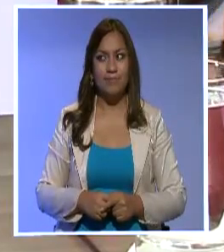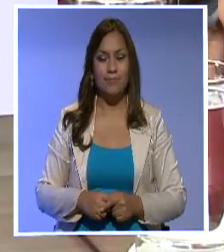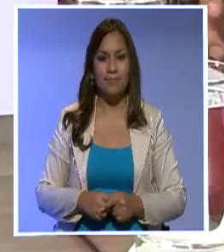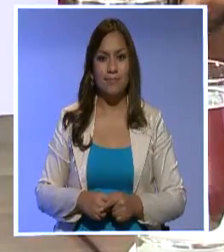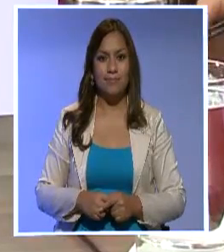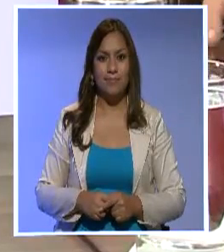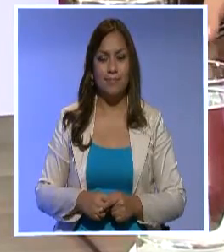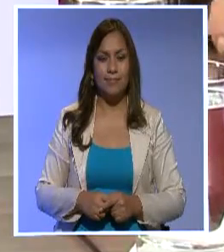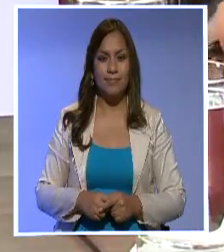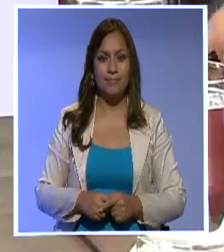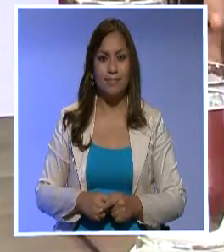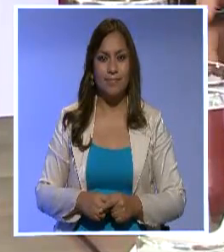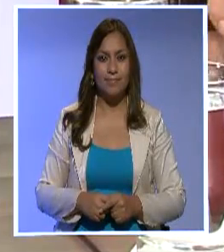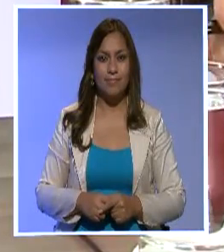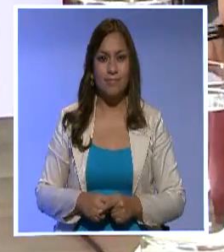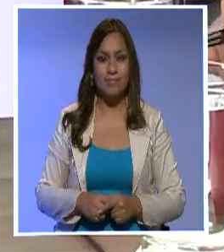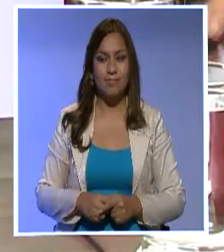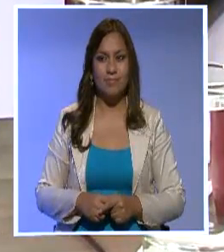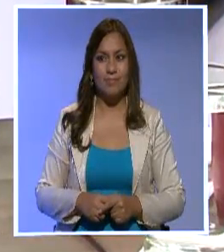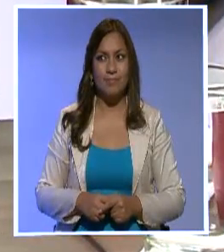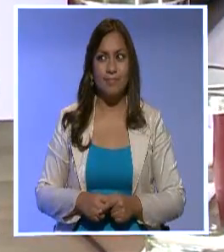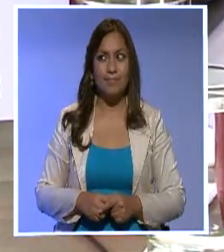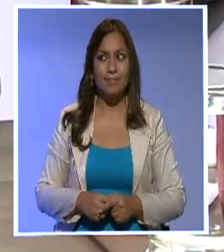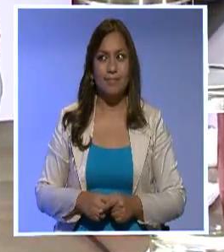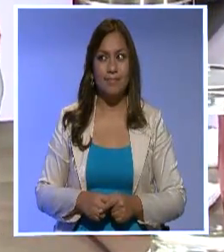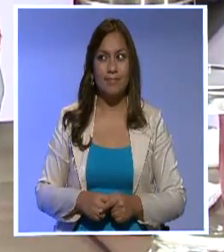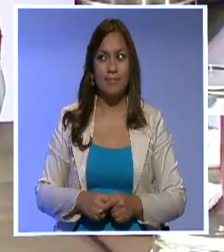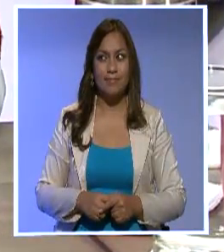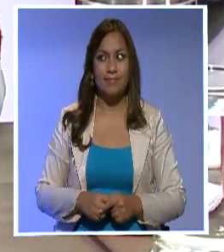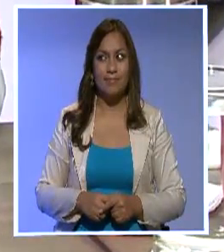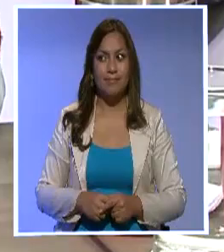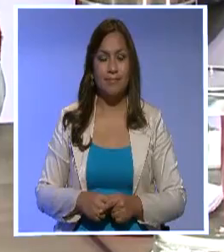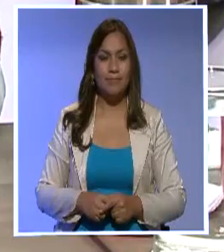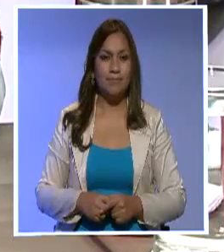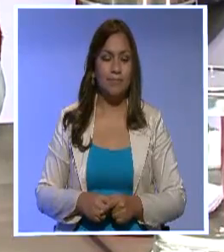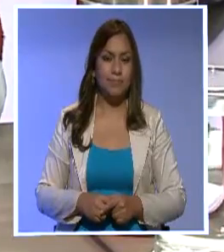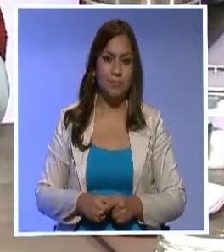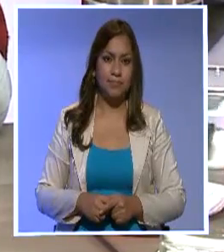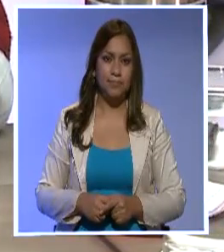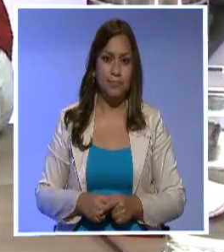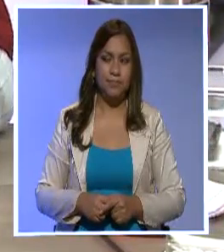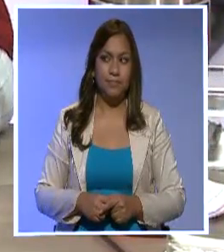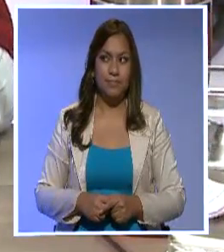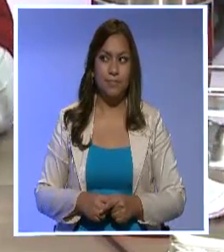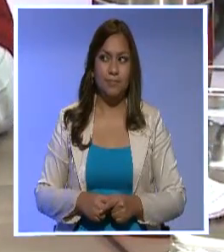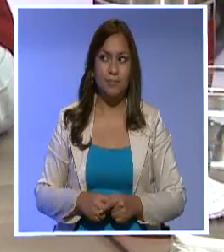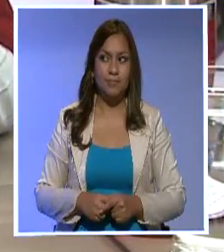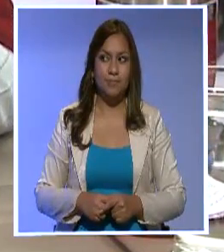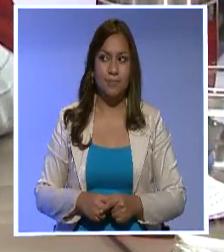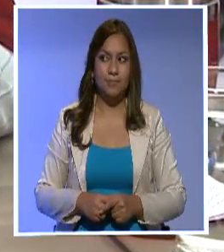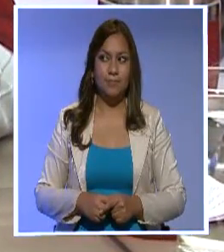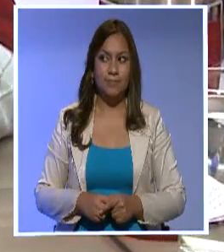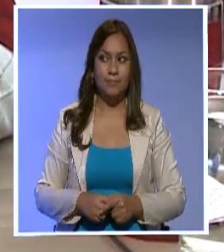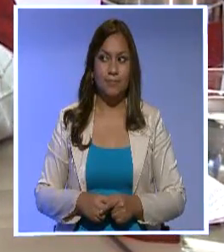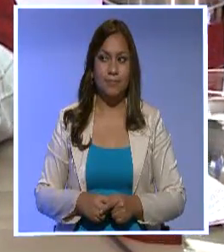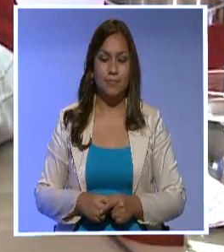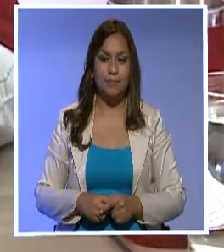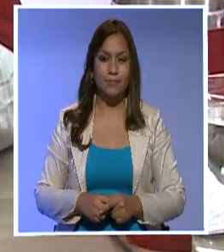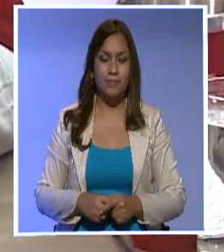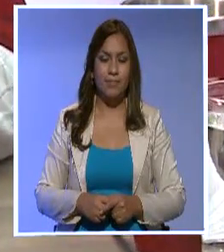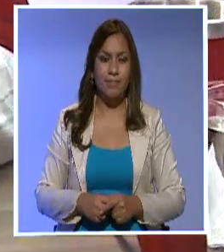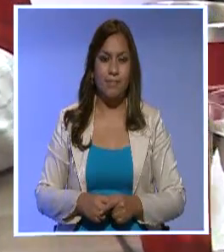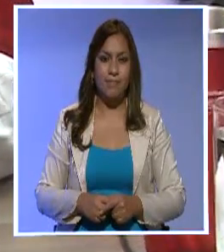chica y me can contigo de ley el equipo ya está la radio uas yo comenta cas no arriman aquí con una gaita